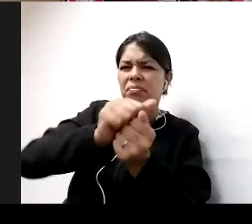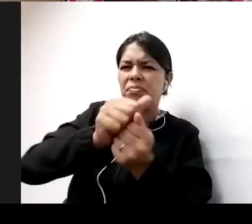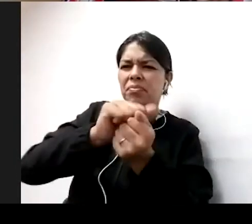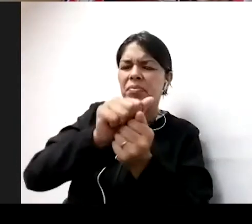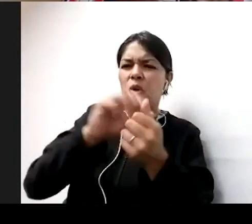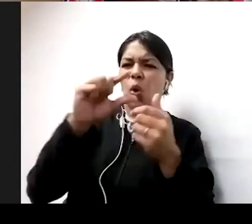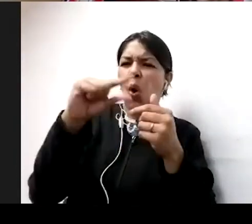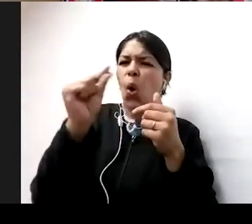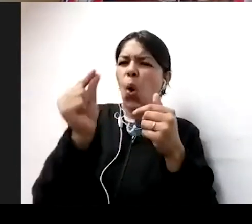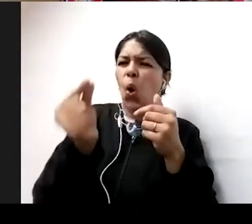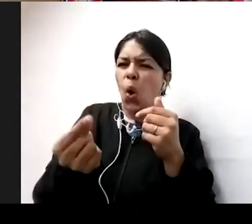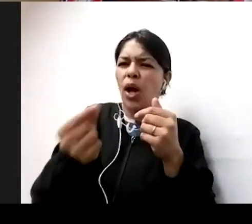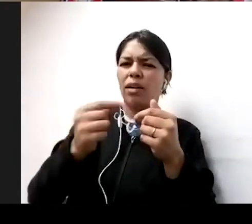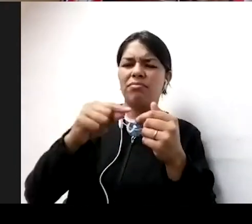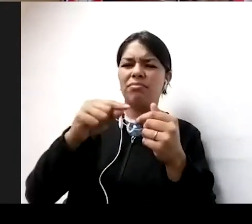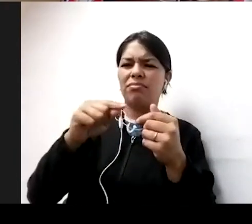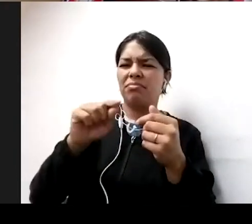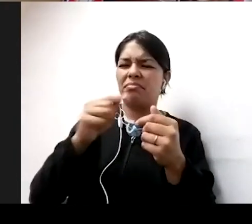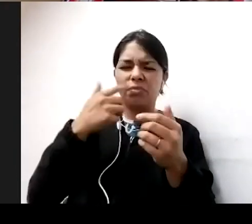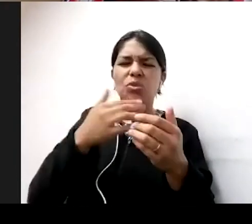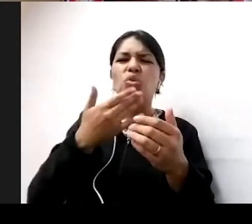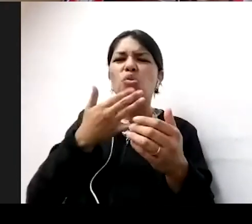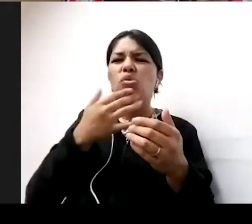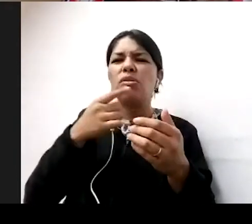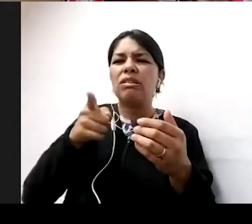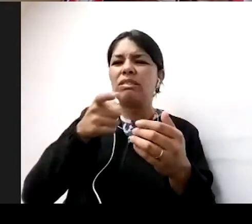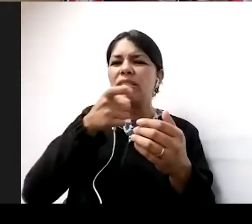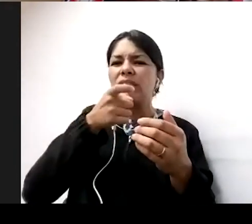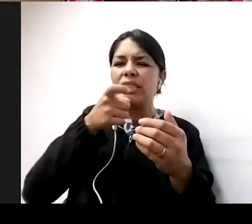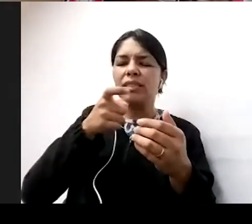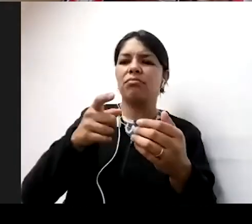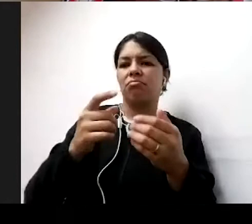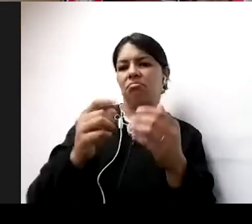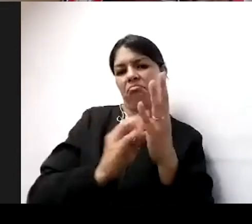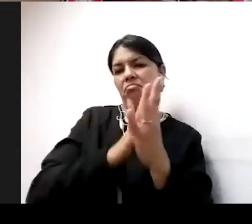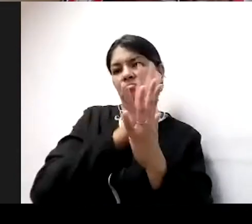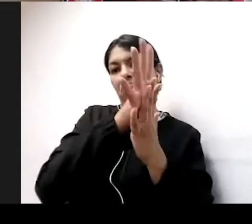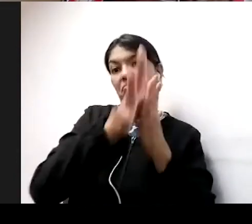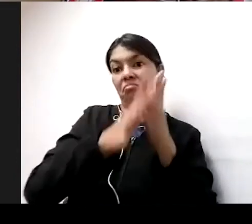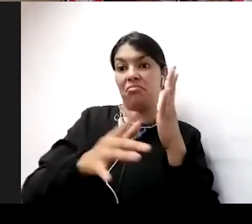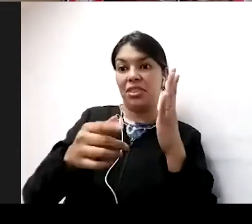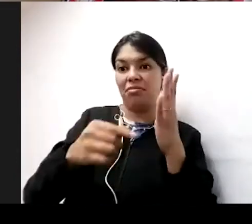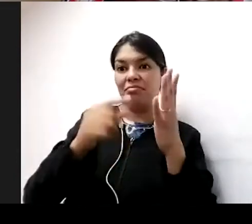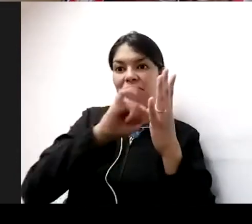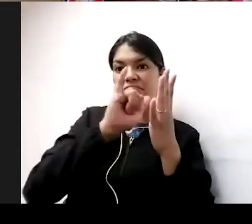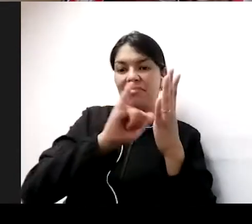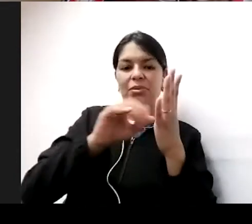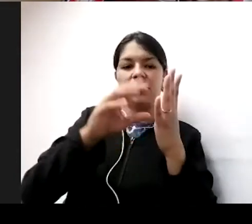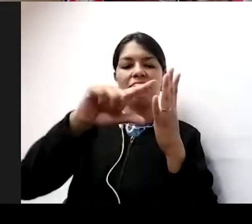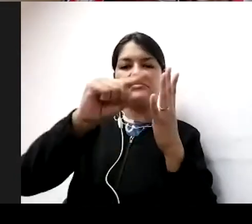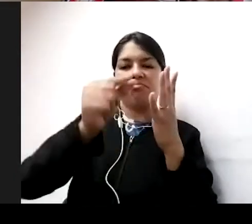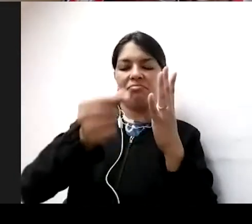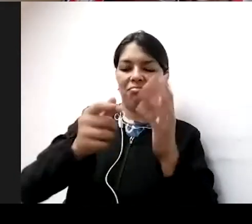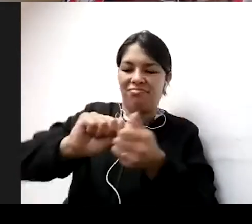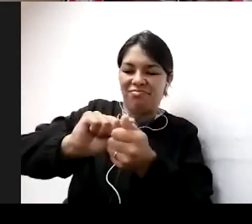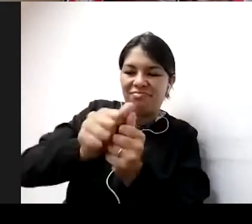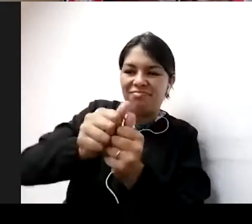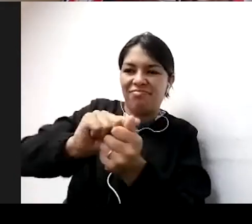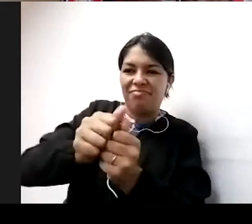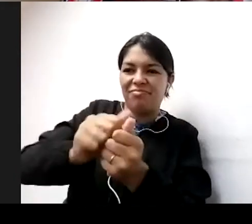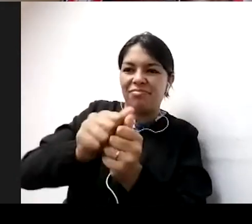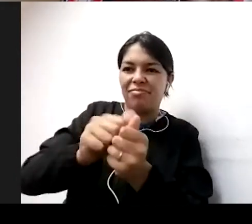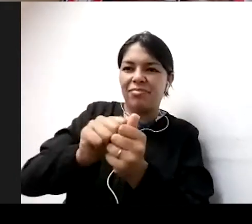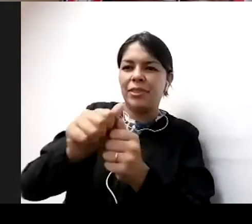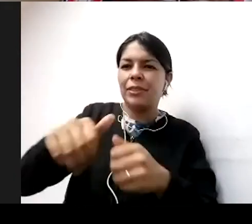del cannabis sativa, la planta del cáñamo, como se le conoce. Se utiliza mayormente con fines recreativos, religiosos